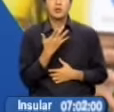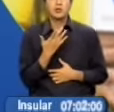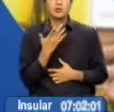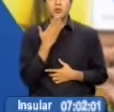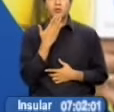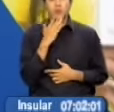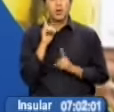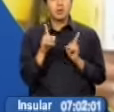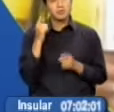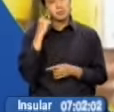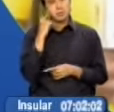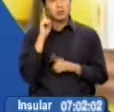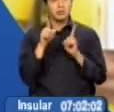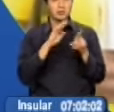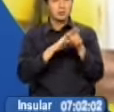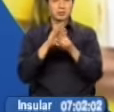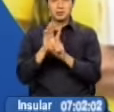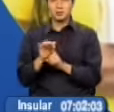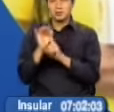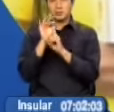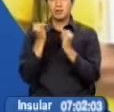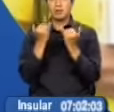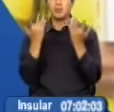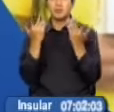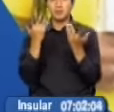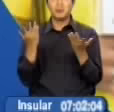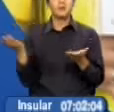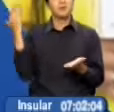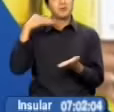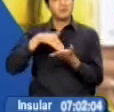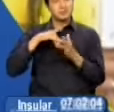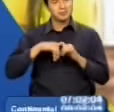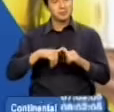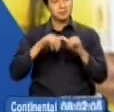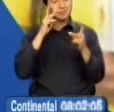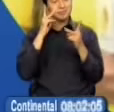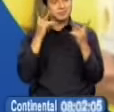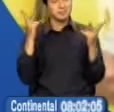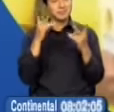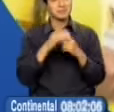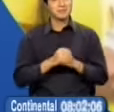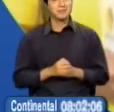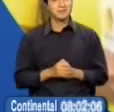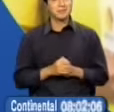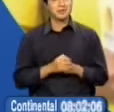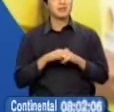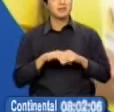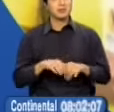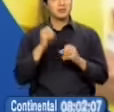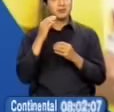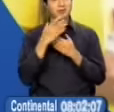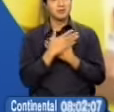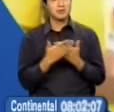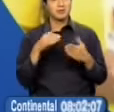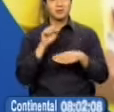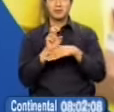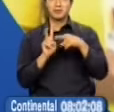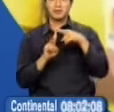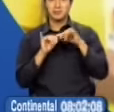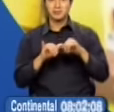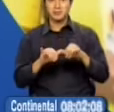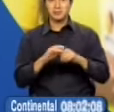cascarita hemos nosotros invitados especiales por hoy es momento de regresar con ustedes estudios centrales diego valencia y más información por supuesto el ecuador